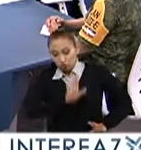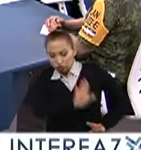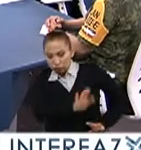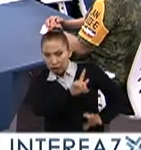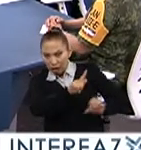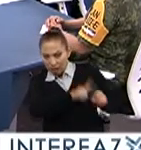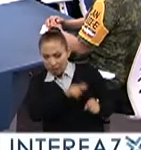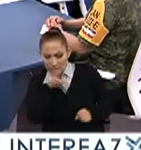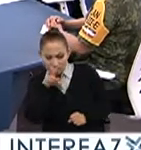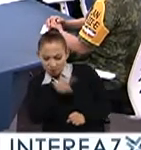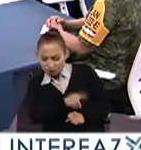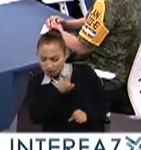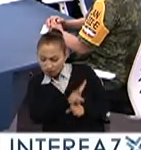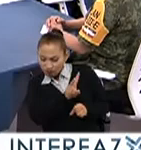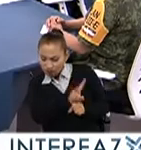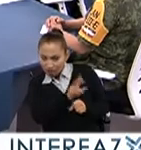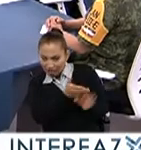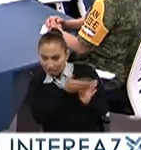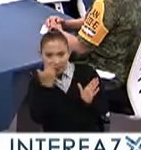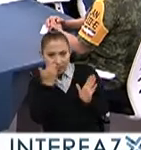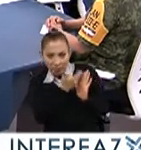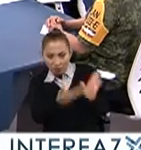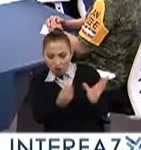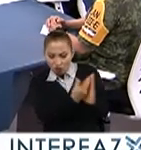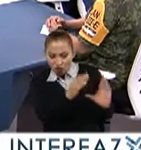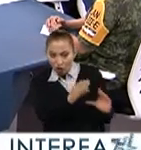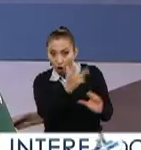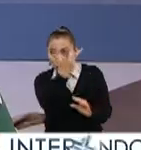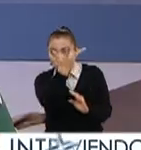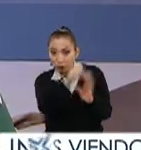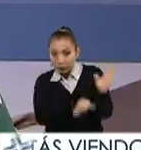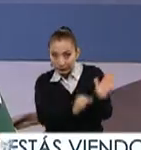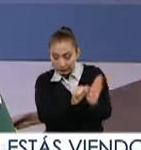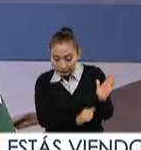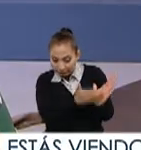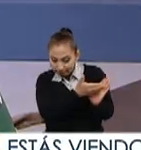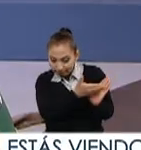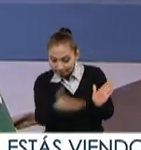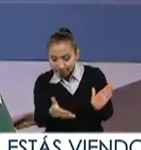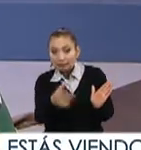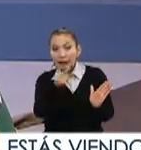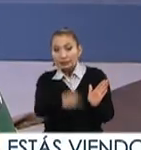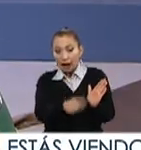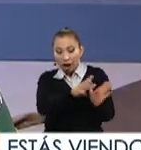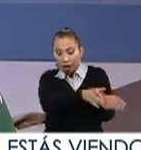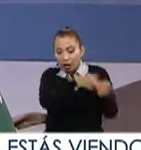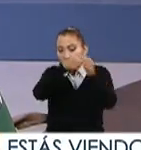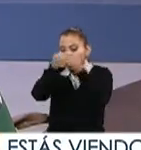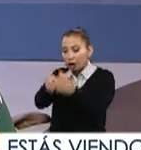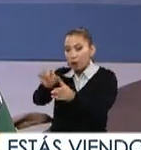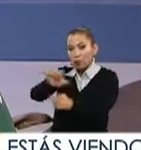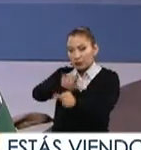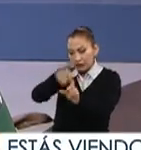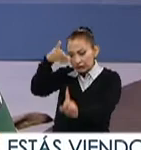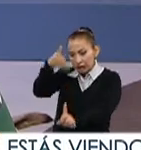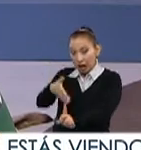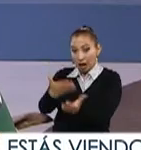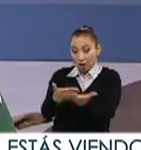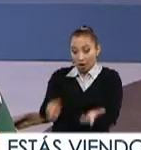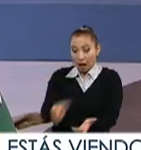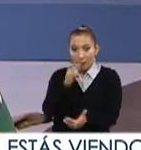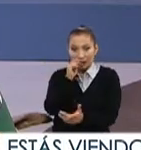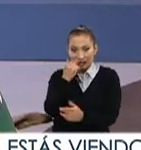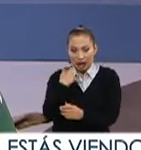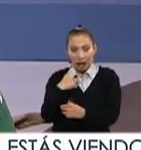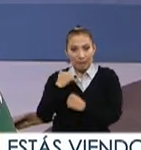el perro adquiere en esa etapa de adiestramiento, que son 8 meses, ya se canaliza una especialidad. En este caso, la